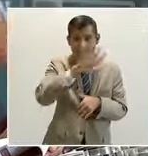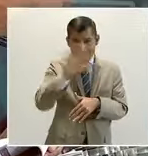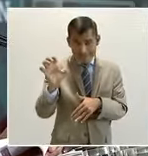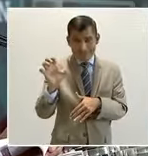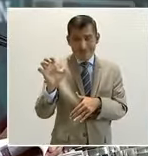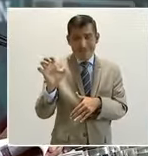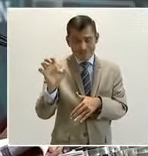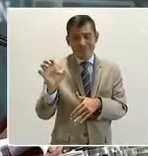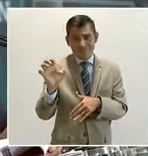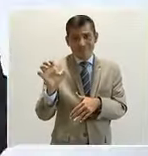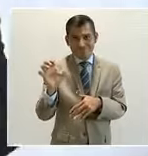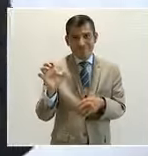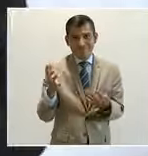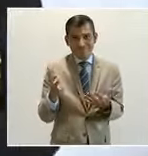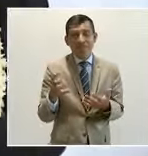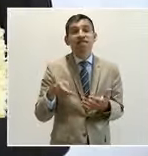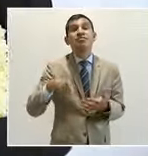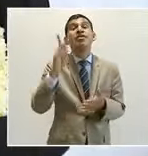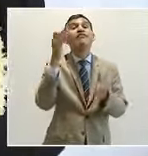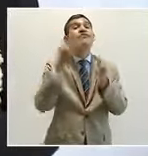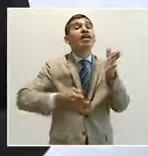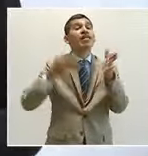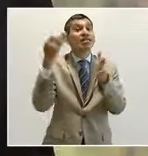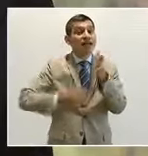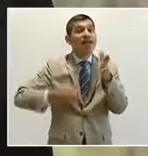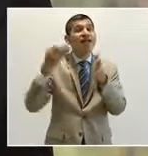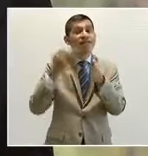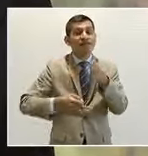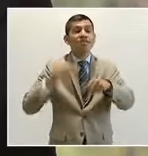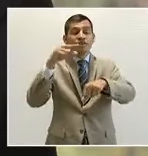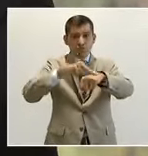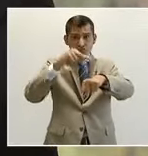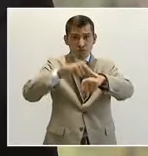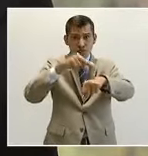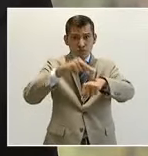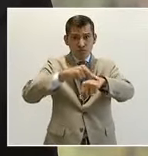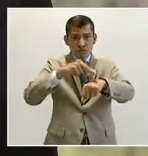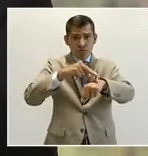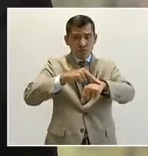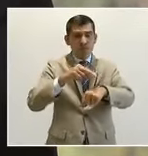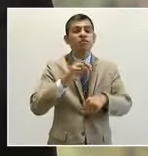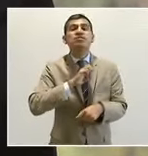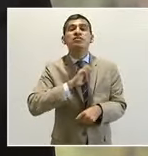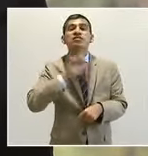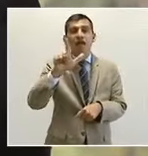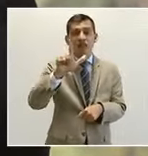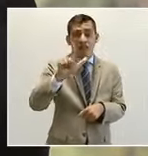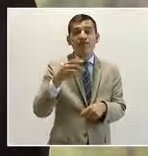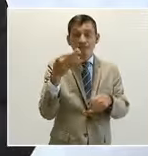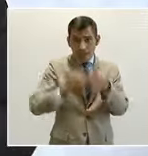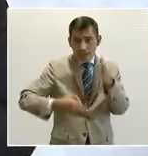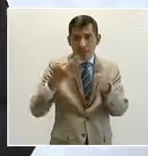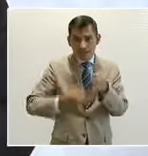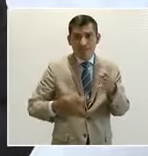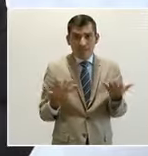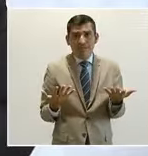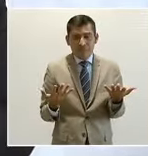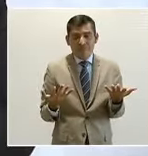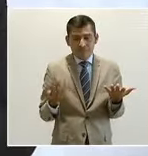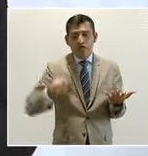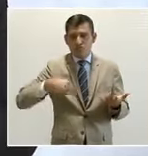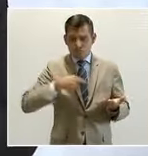hay un faltante de médicos y de especialistas por eso vamos